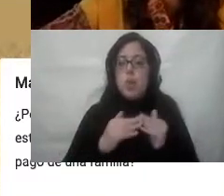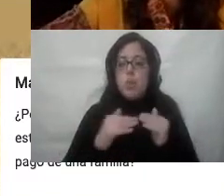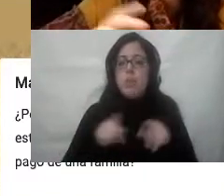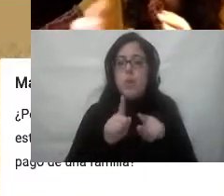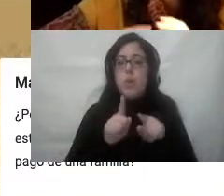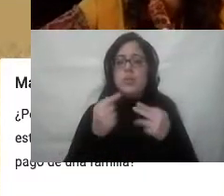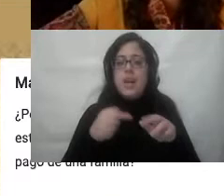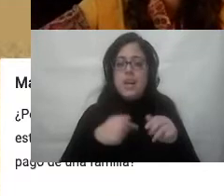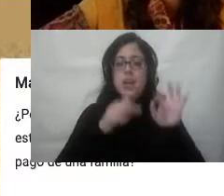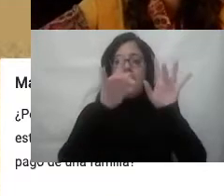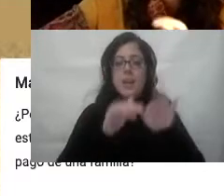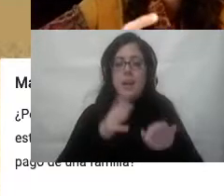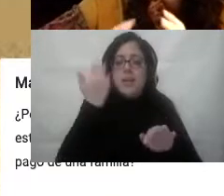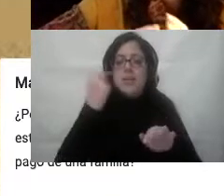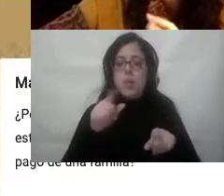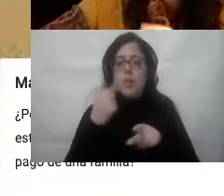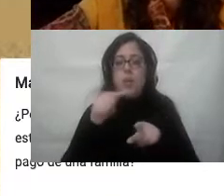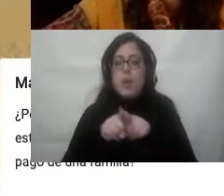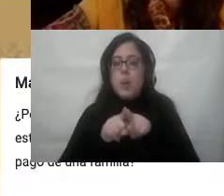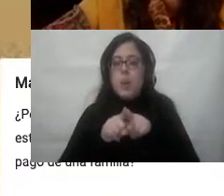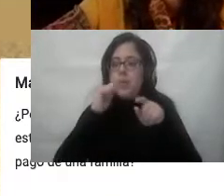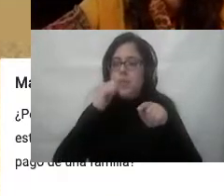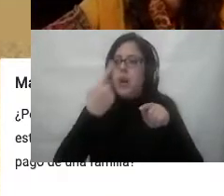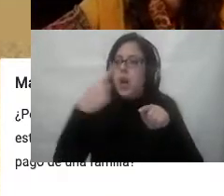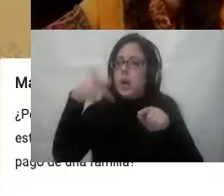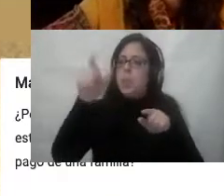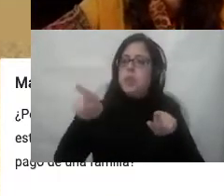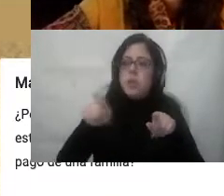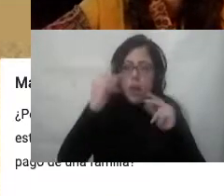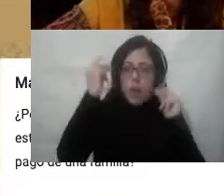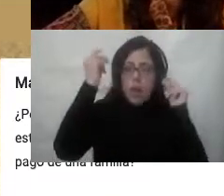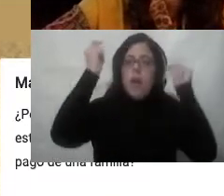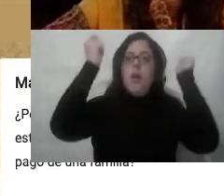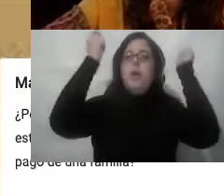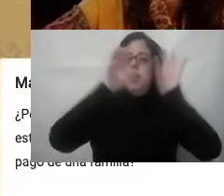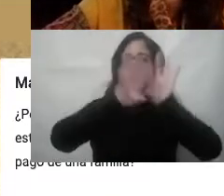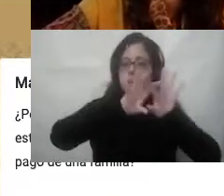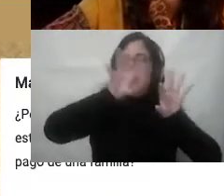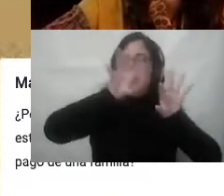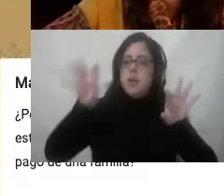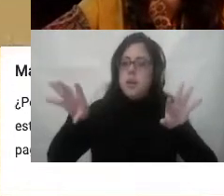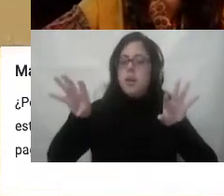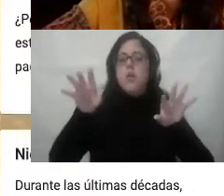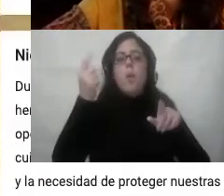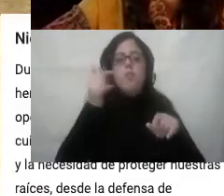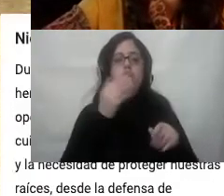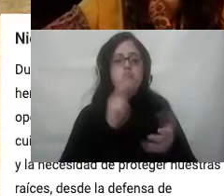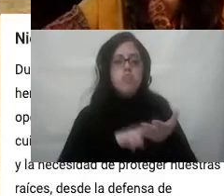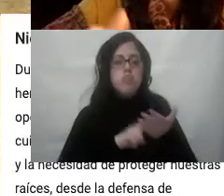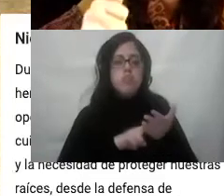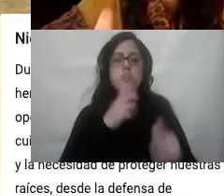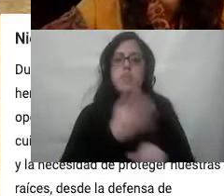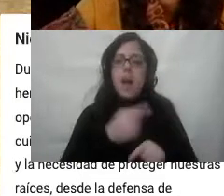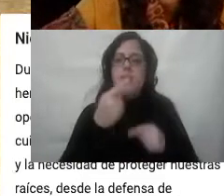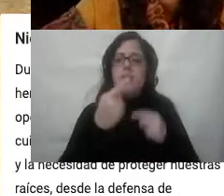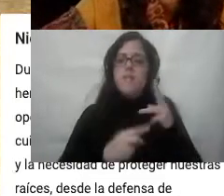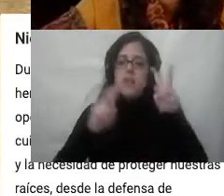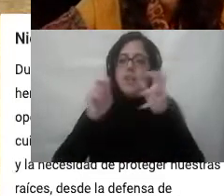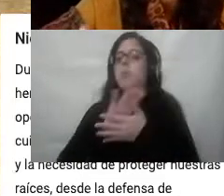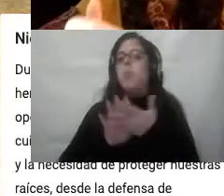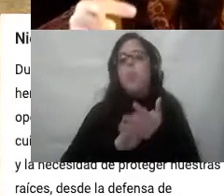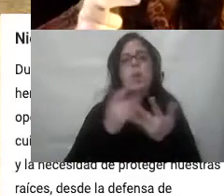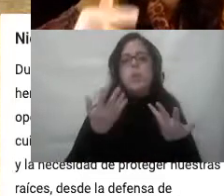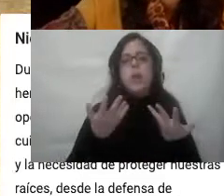en parte distinta, así que es súper interesante ver esa diferencia. Pero efectivamente tenemos contenidos que hablan de paisajes